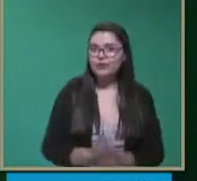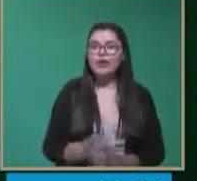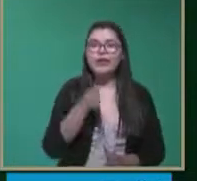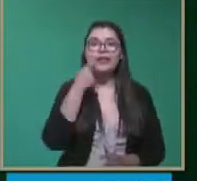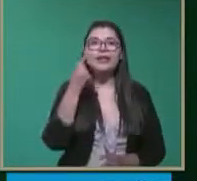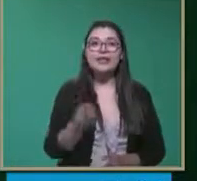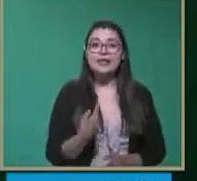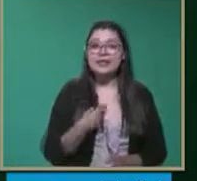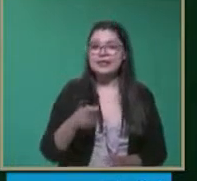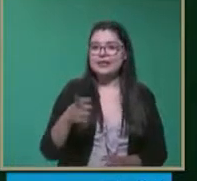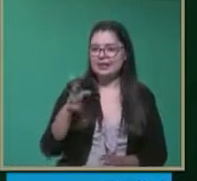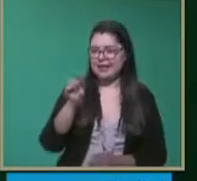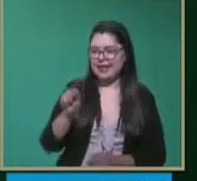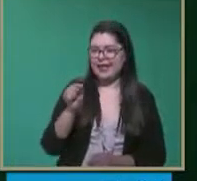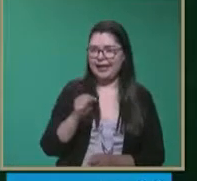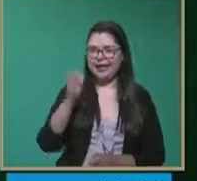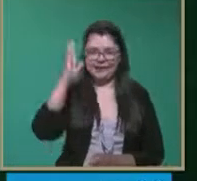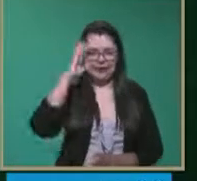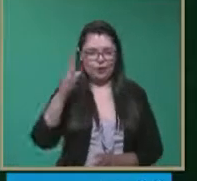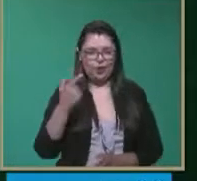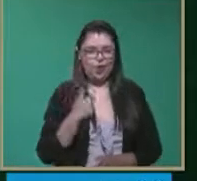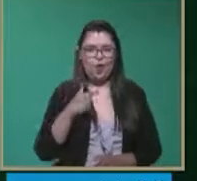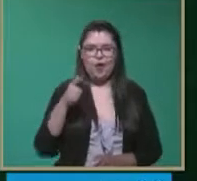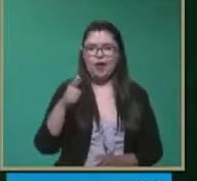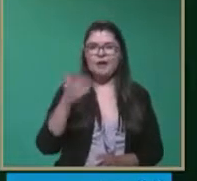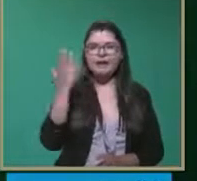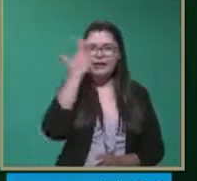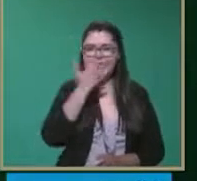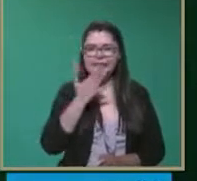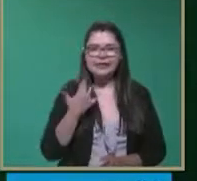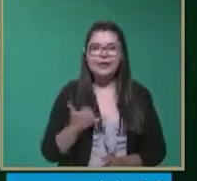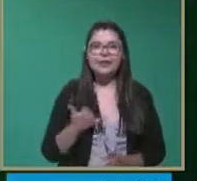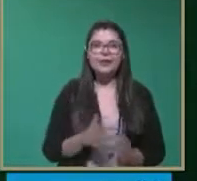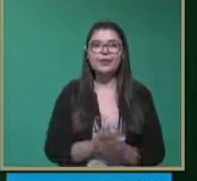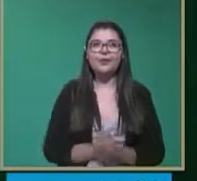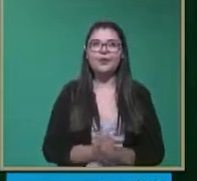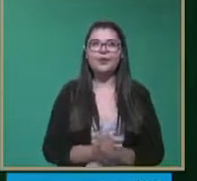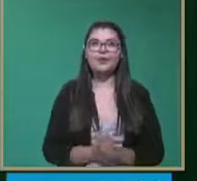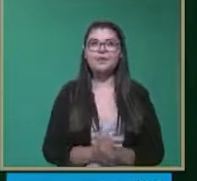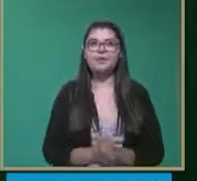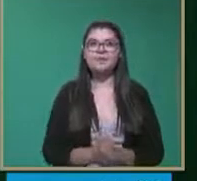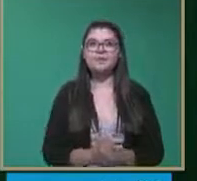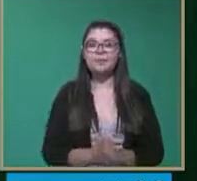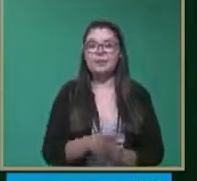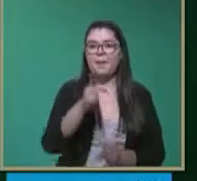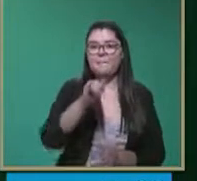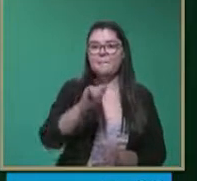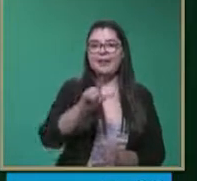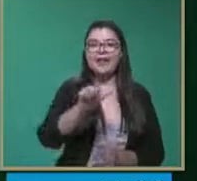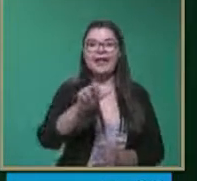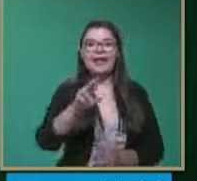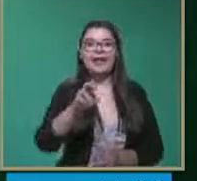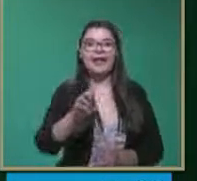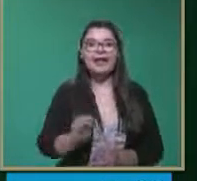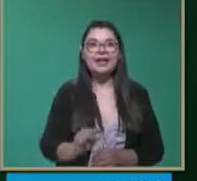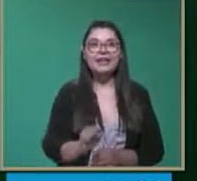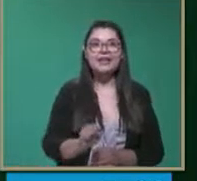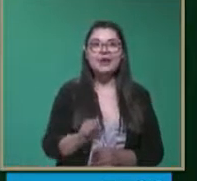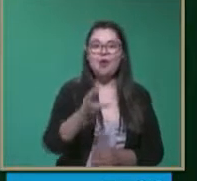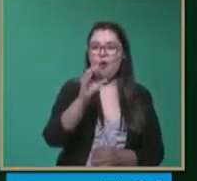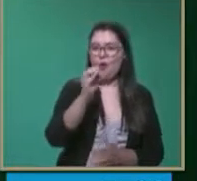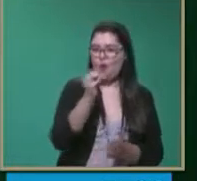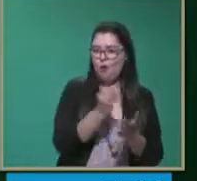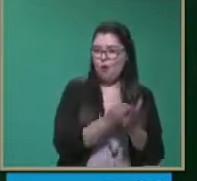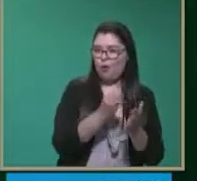de oro y plata. ¿Te suena, maestra? Sí, y de hecho los niños también han de reconocer la melodía